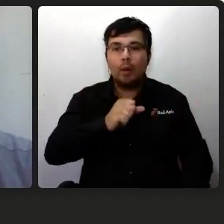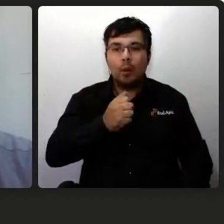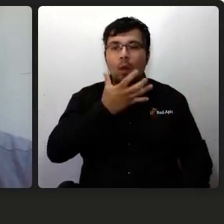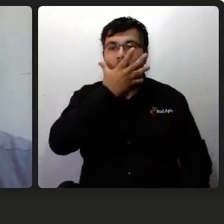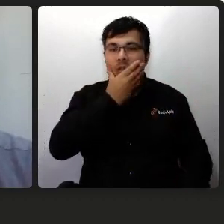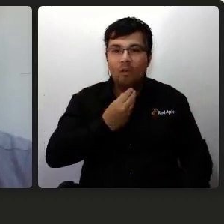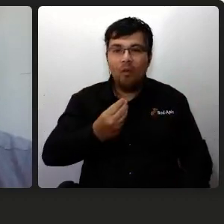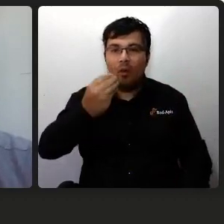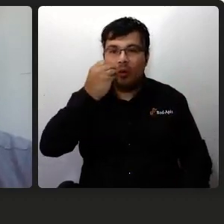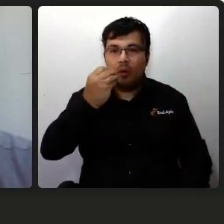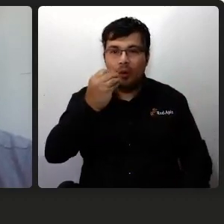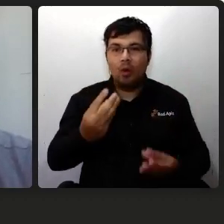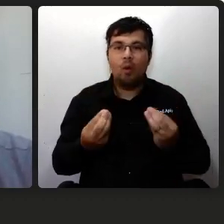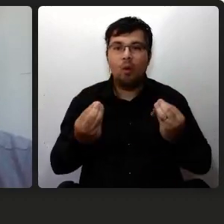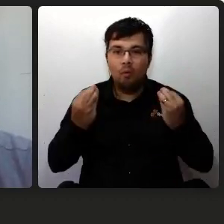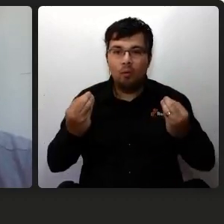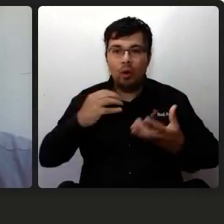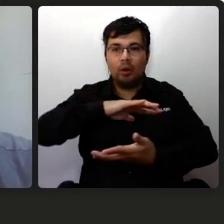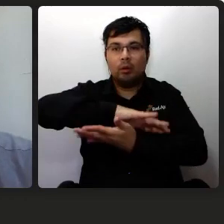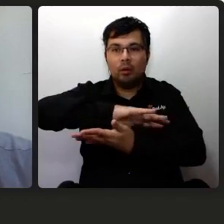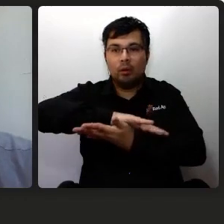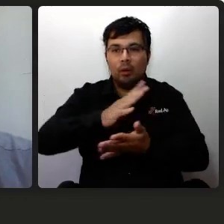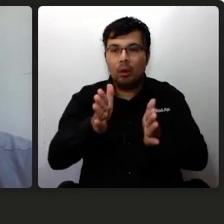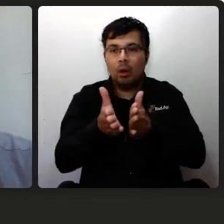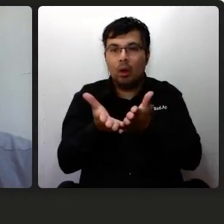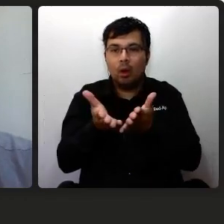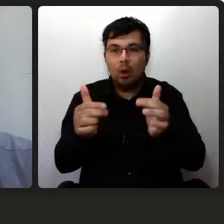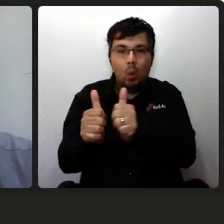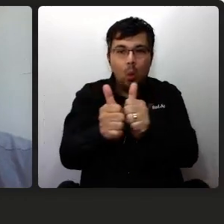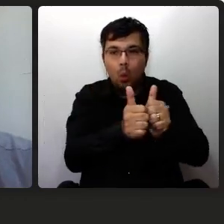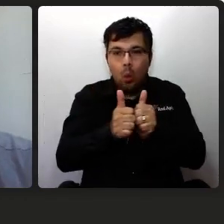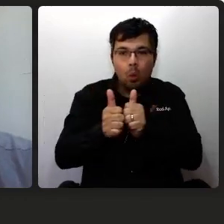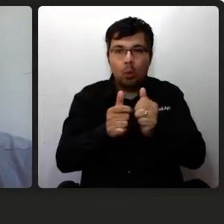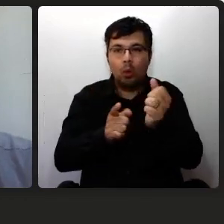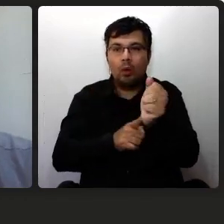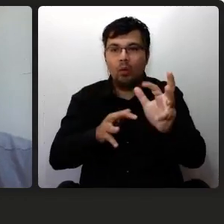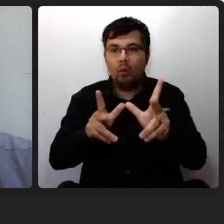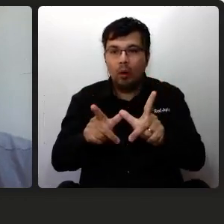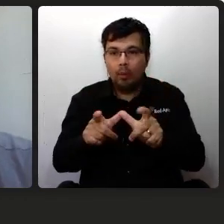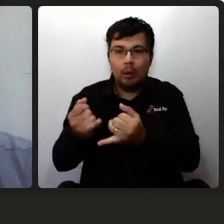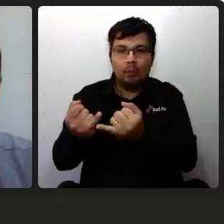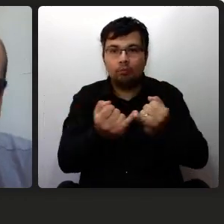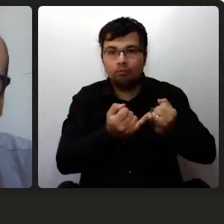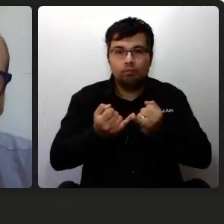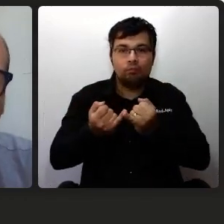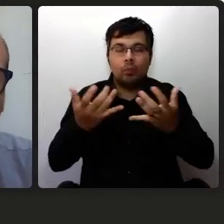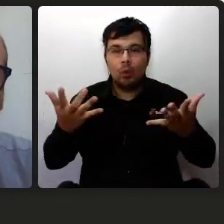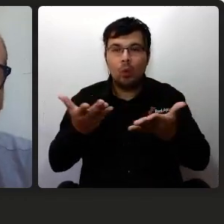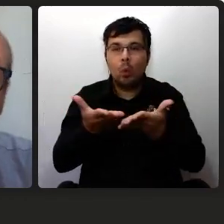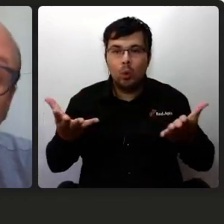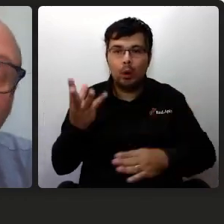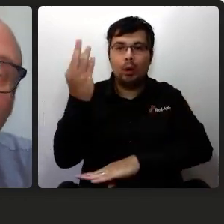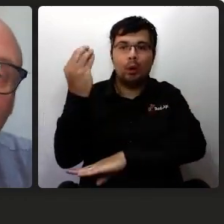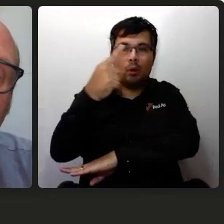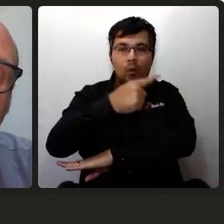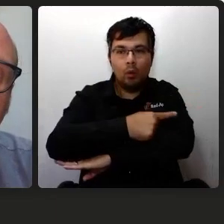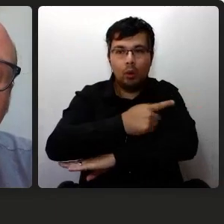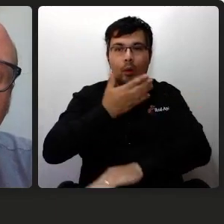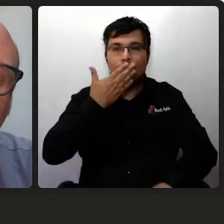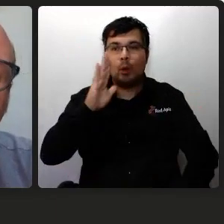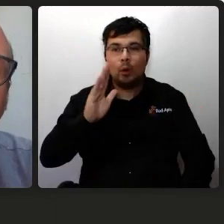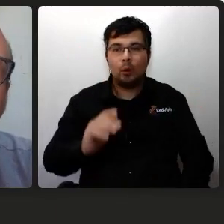hermosa festividad junto a sus seres queridos, un gran abrazo fraternal a nombre del equipo ProPyme, que tengan una linda jornada, unas mejores fiestas, y si no nos